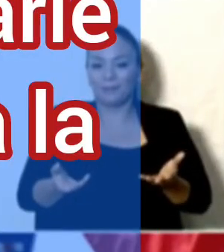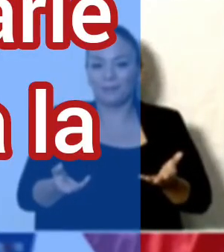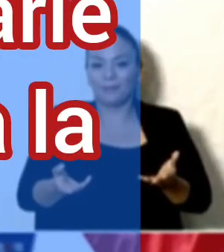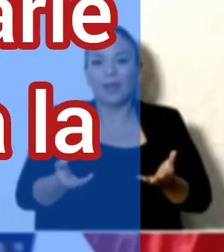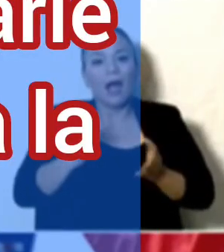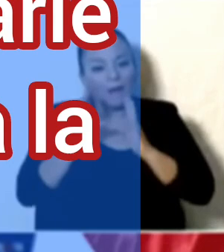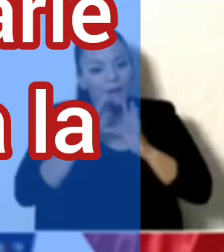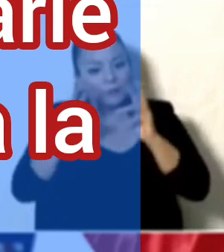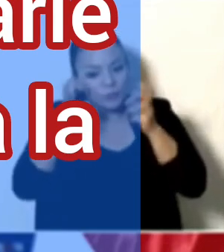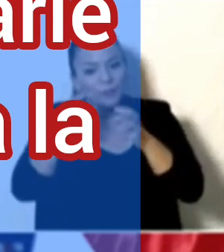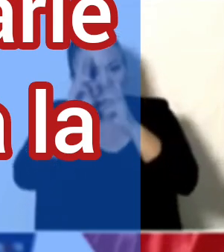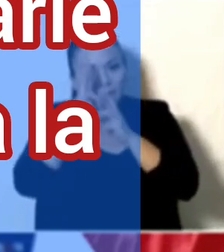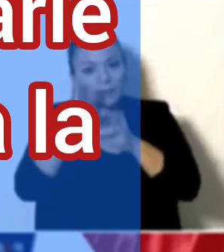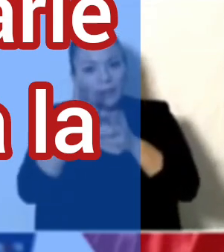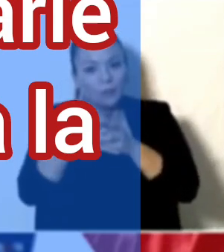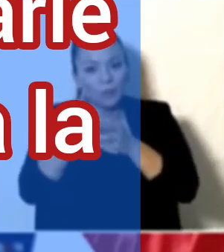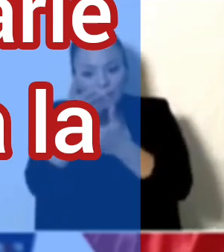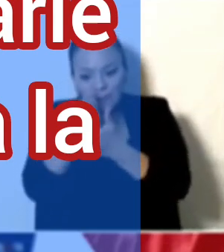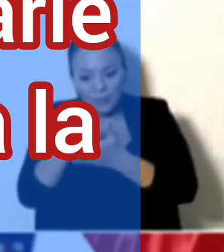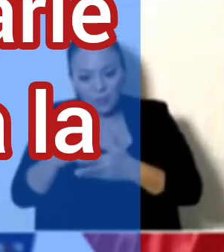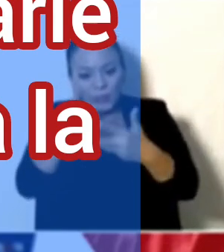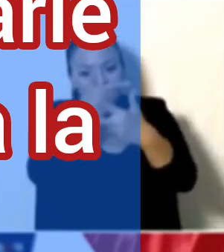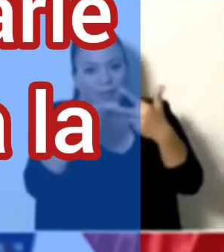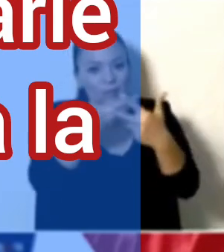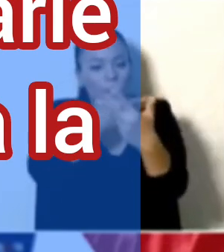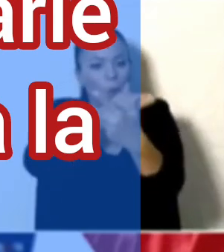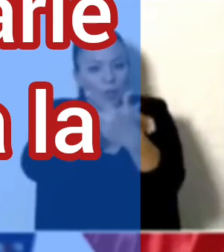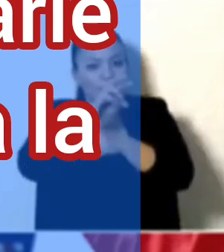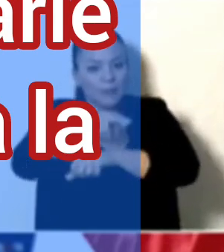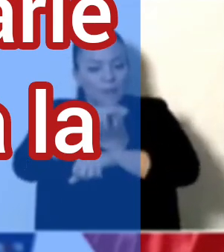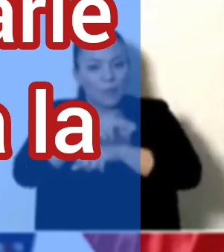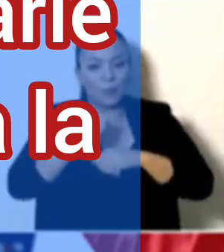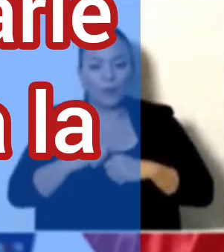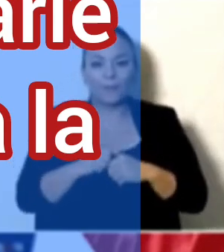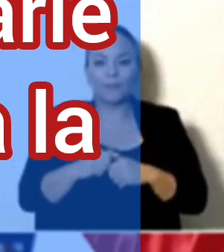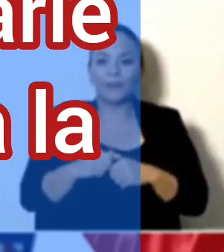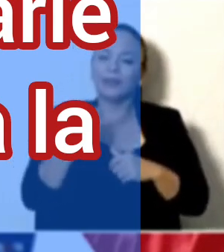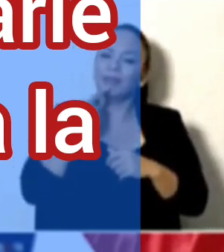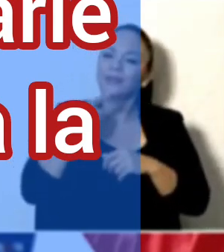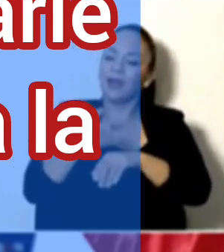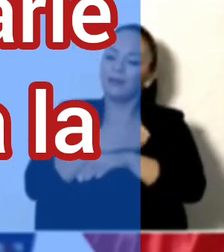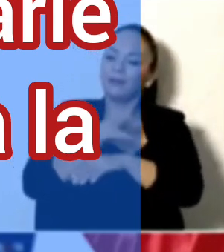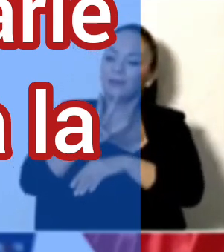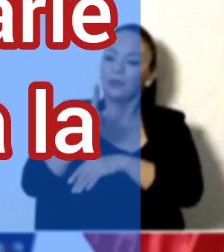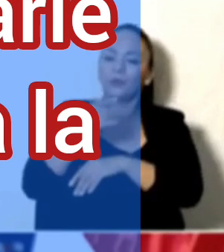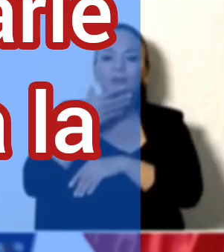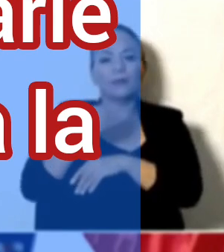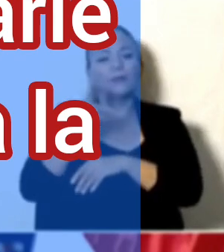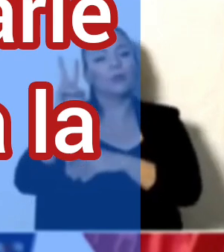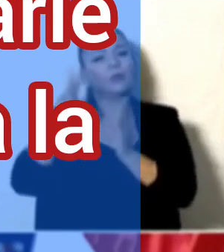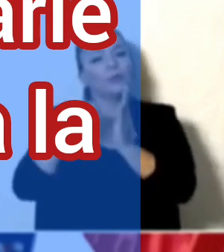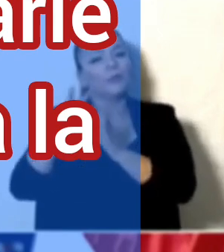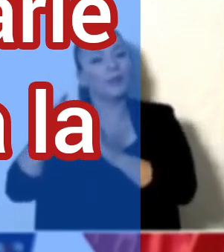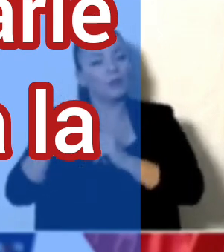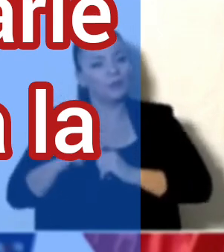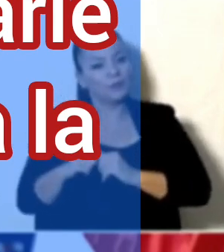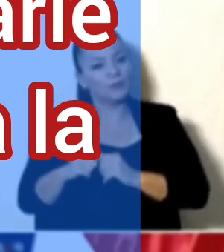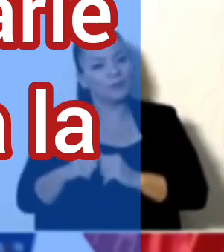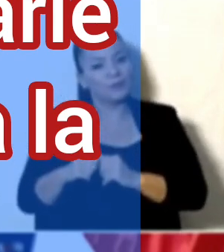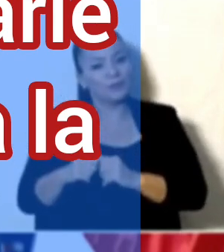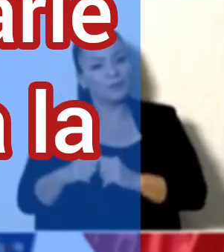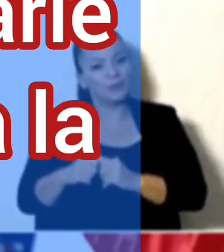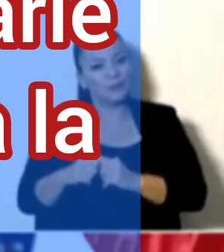de poderes, antes del 31 de diciembre del 2022, y